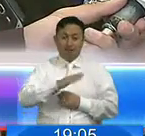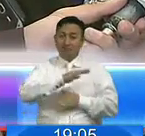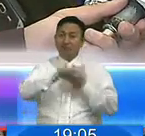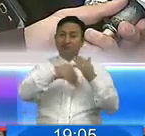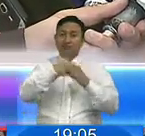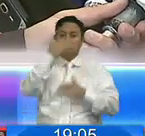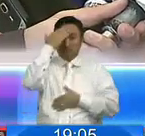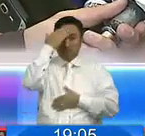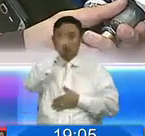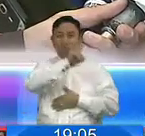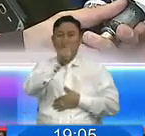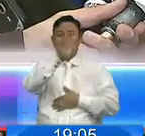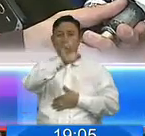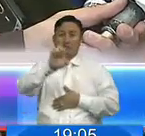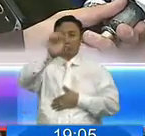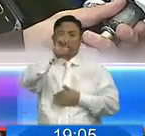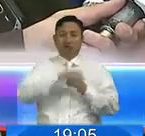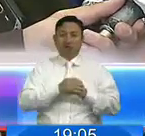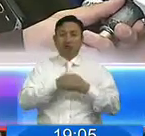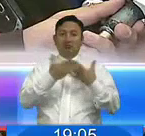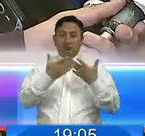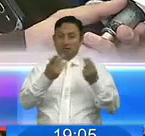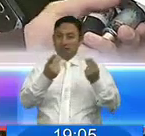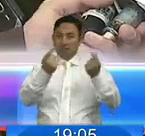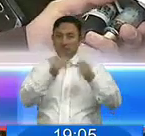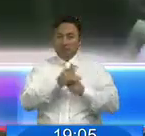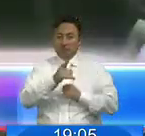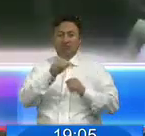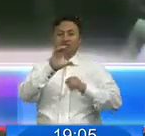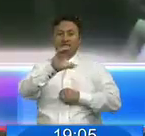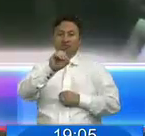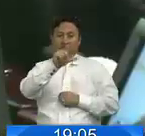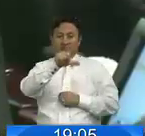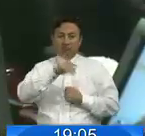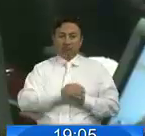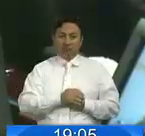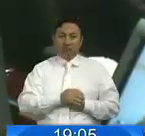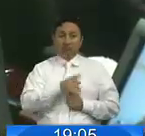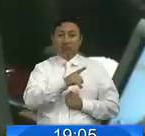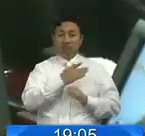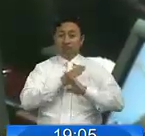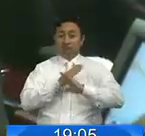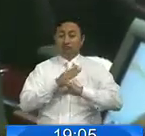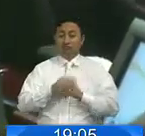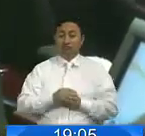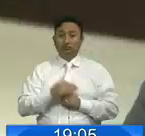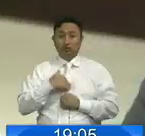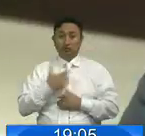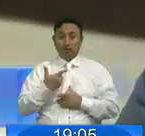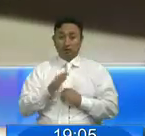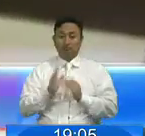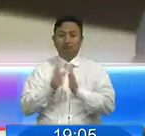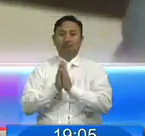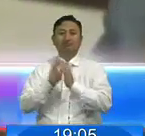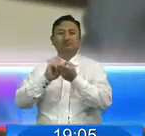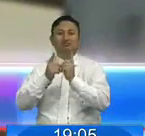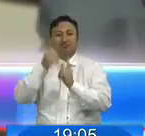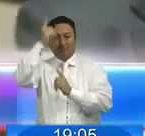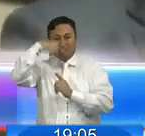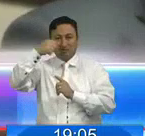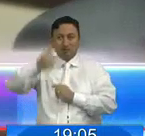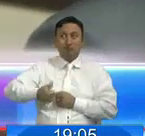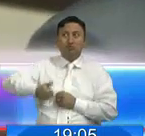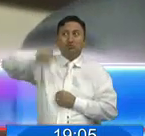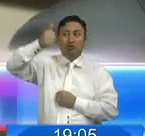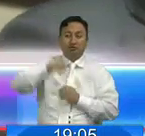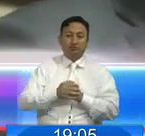Asamblea desde el 22 de enero, sea conocido inmediatamente por el CAL. Pero Calle se defiende, afirma que al haber presentado una apelación ante un ente superior,